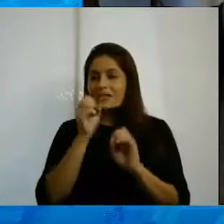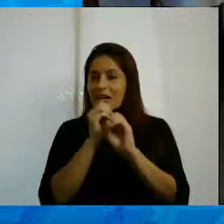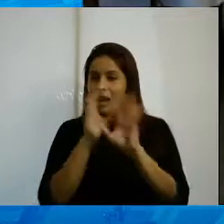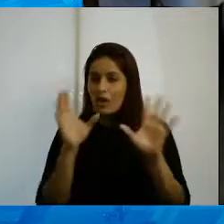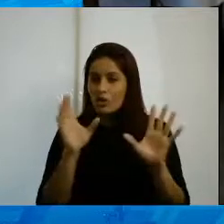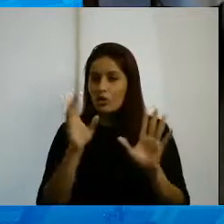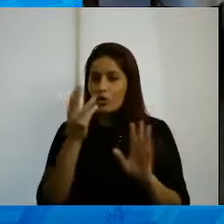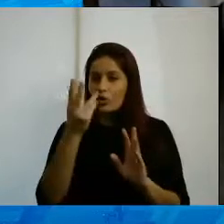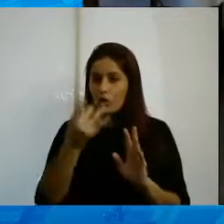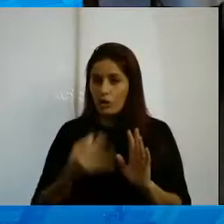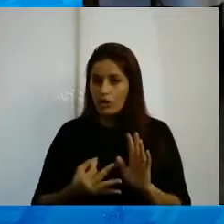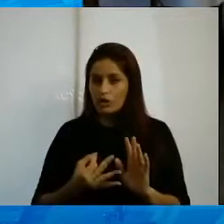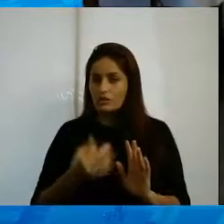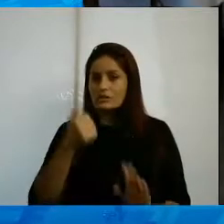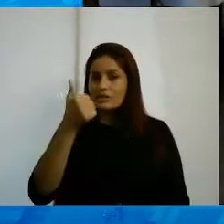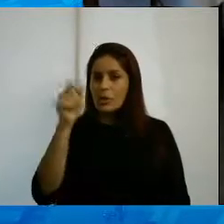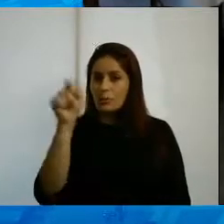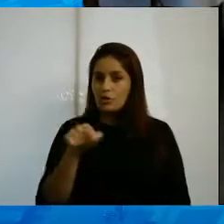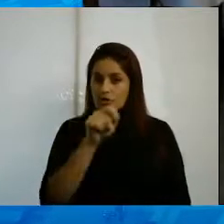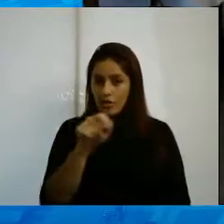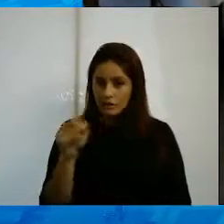con los números, ¿ya?